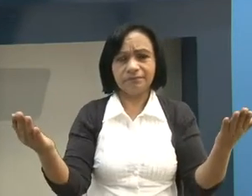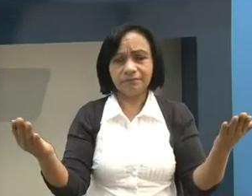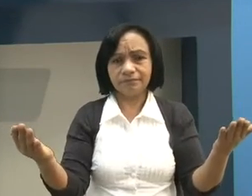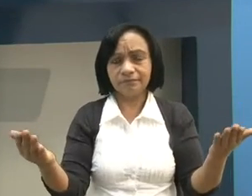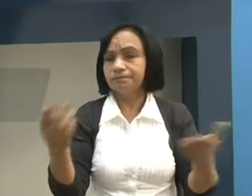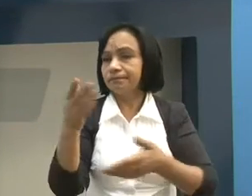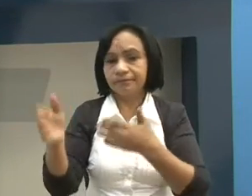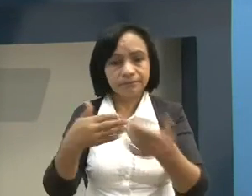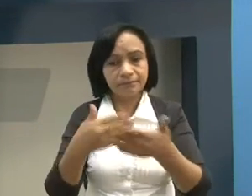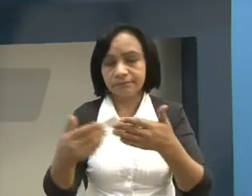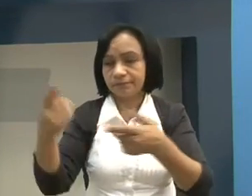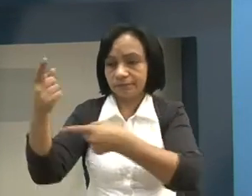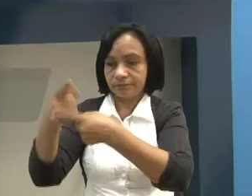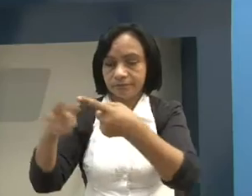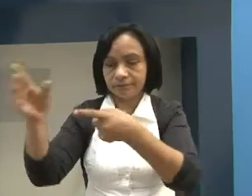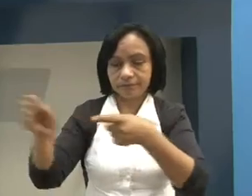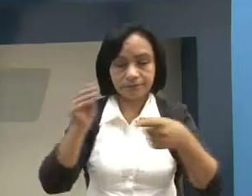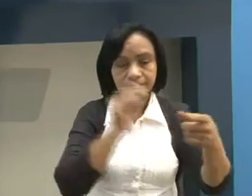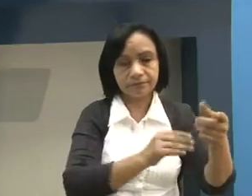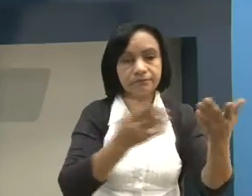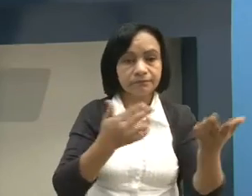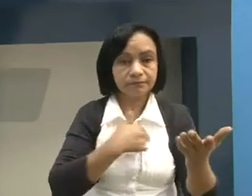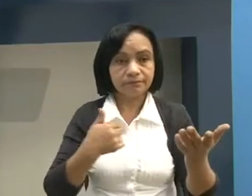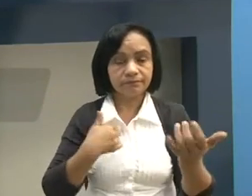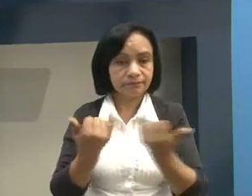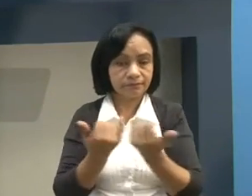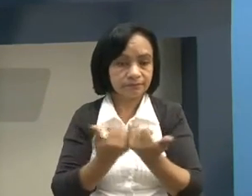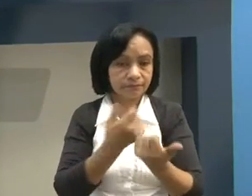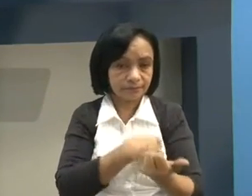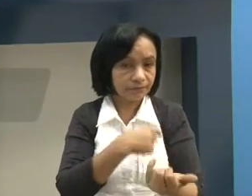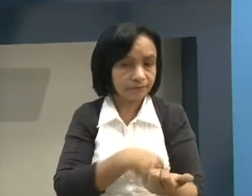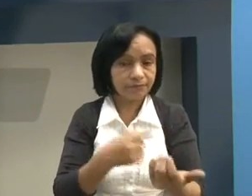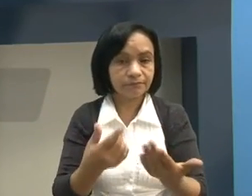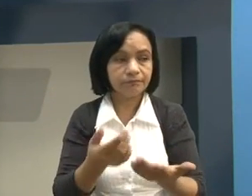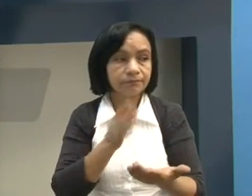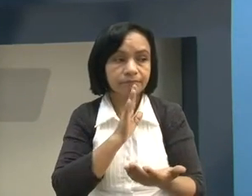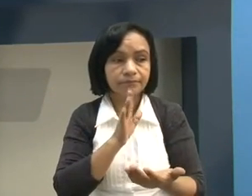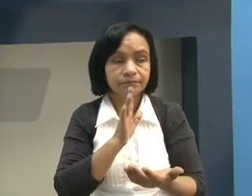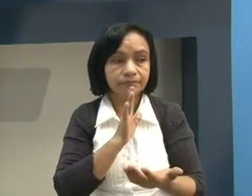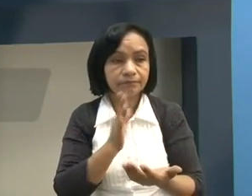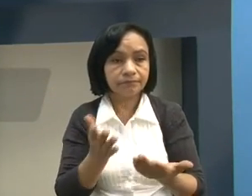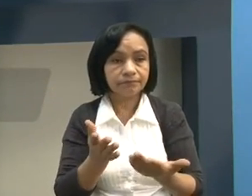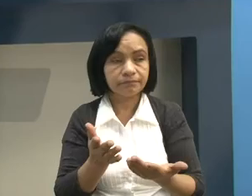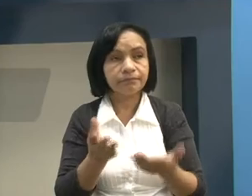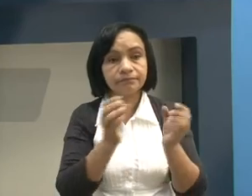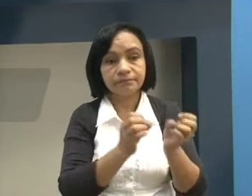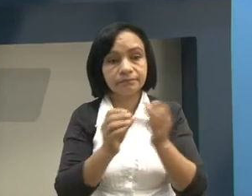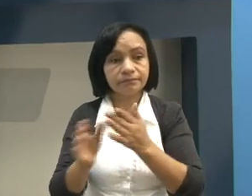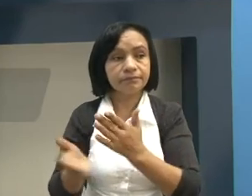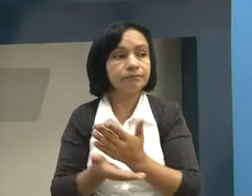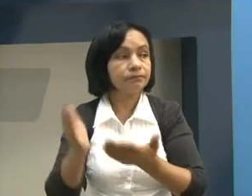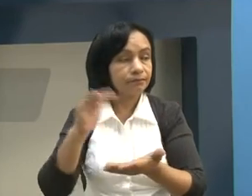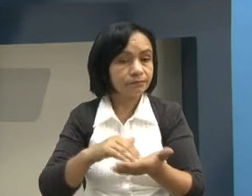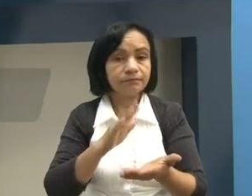Entonces, buscar un equilibrio para que todos tengamos... Y máxime si están en el mismo centro. Exactamente. Entonces, hablamos de reorganizar. Entonces, en este sentido,